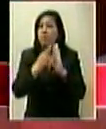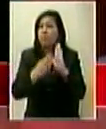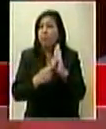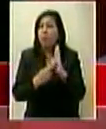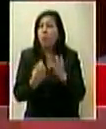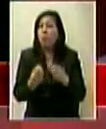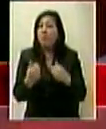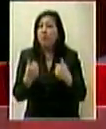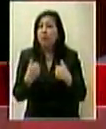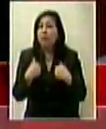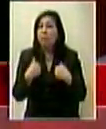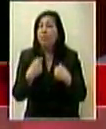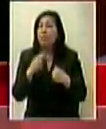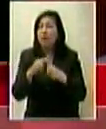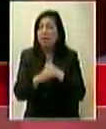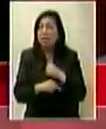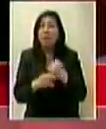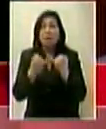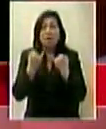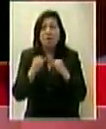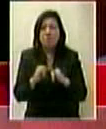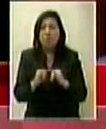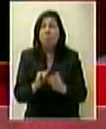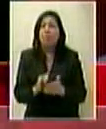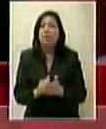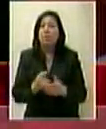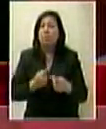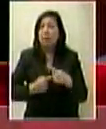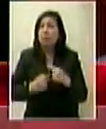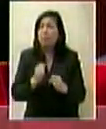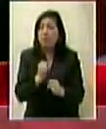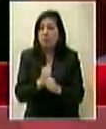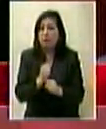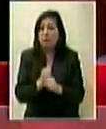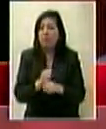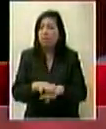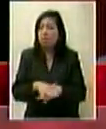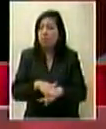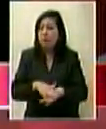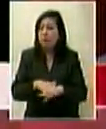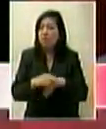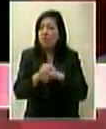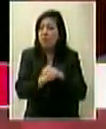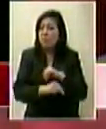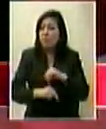en cuanto se refiere al tema de las sanciones. Informar que venimos trabajando el Plan Nacional